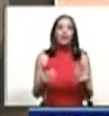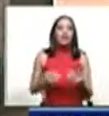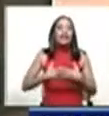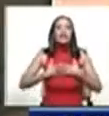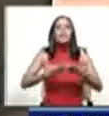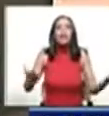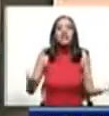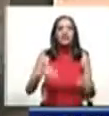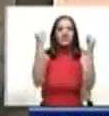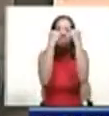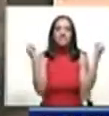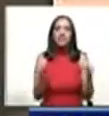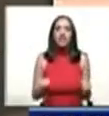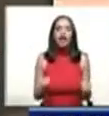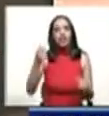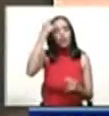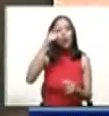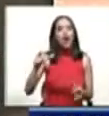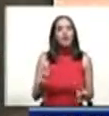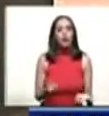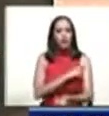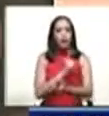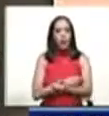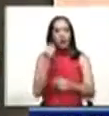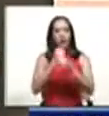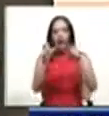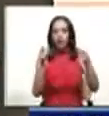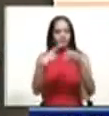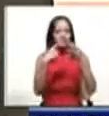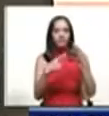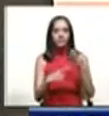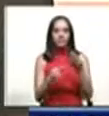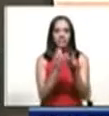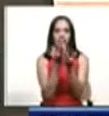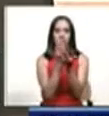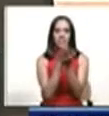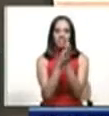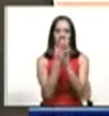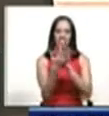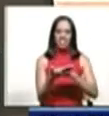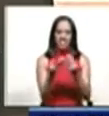felicidad al pueblo, de empoderar a los trabajadores, etcétera, etcétera, se disipe. Como diría